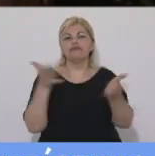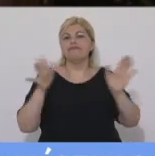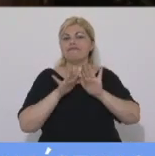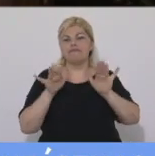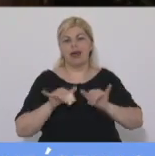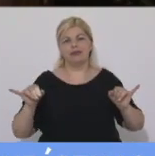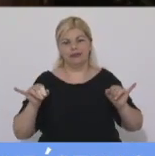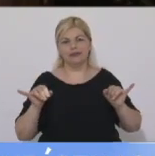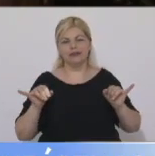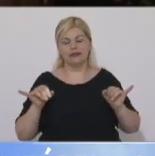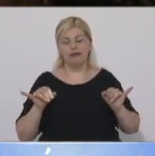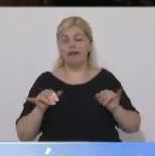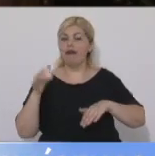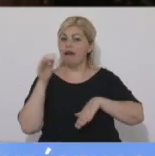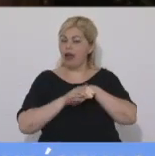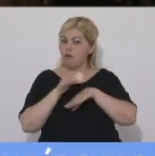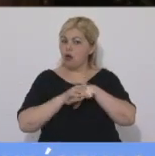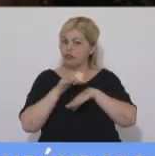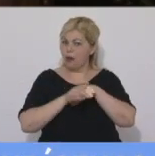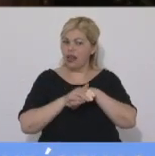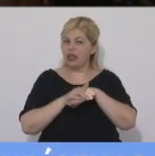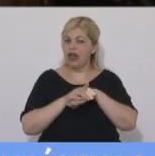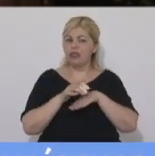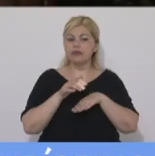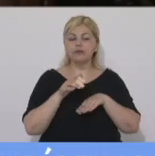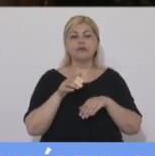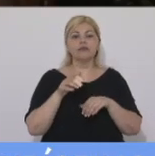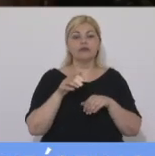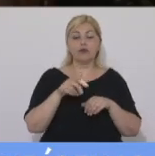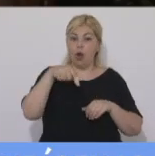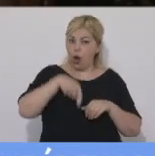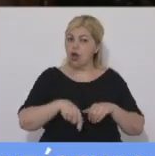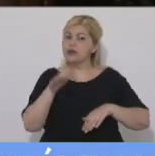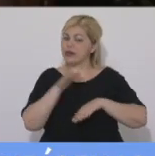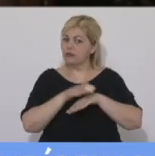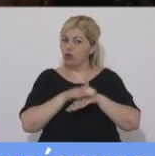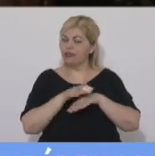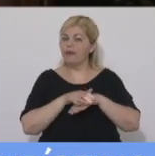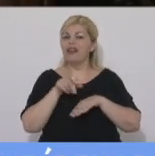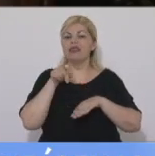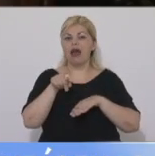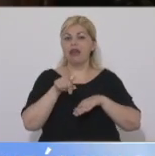la responsabilidad hoy de aprobar esta norma